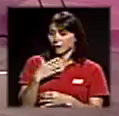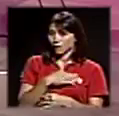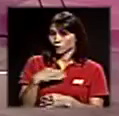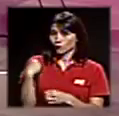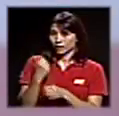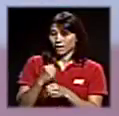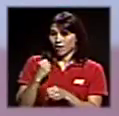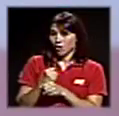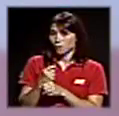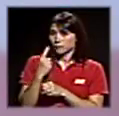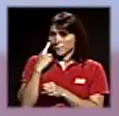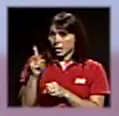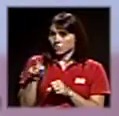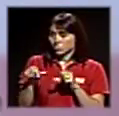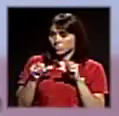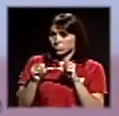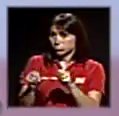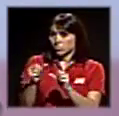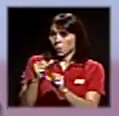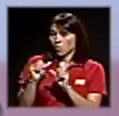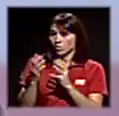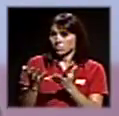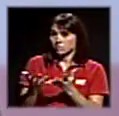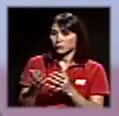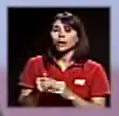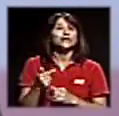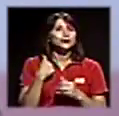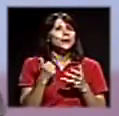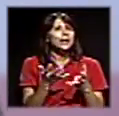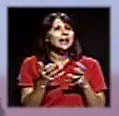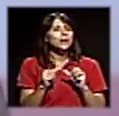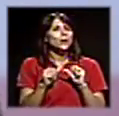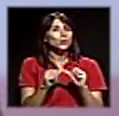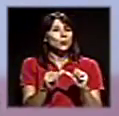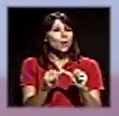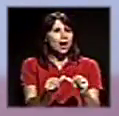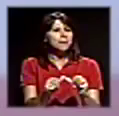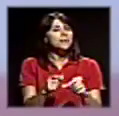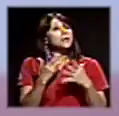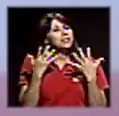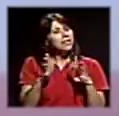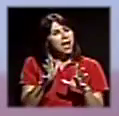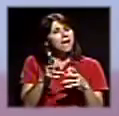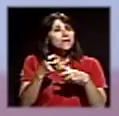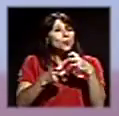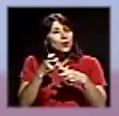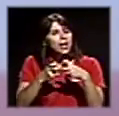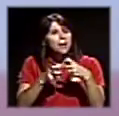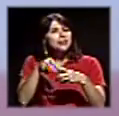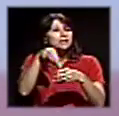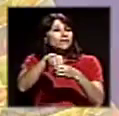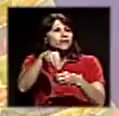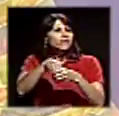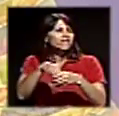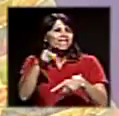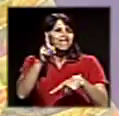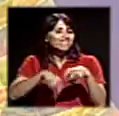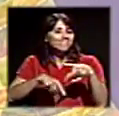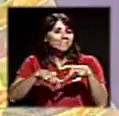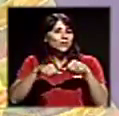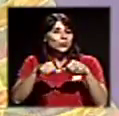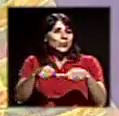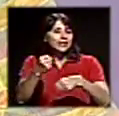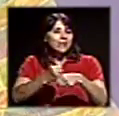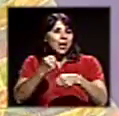para querer continuarlo. Yo hubiera querido continuarlo. Ya había como problemas internos para continuar con el trabajo, porque en la